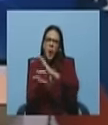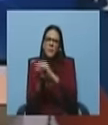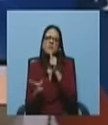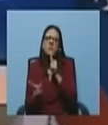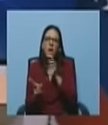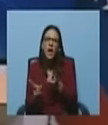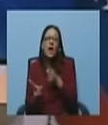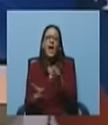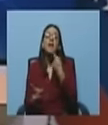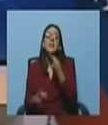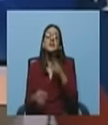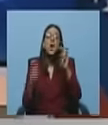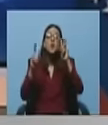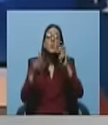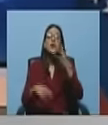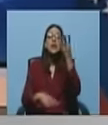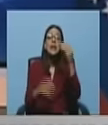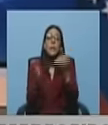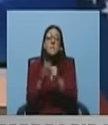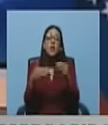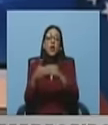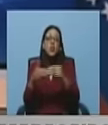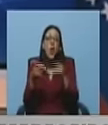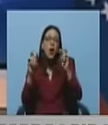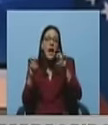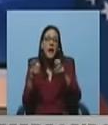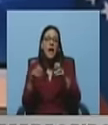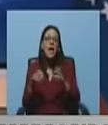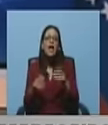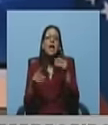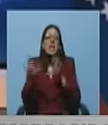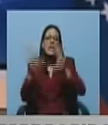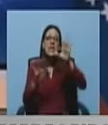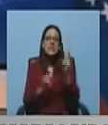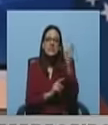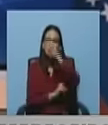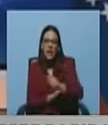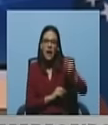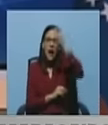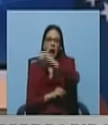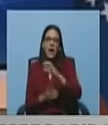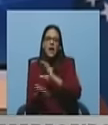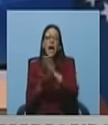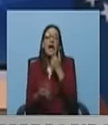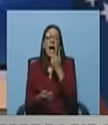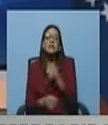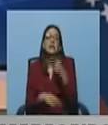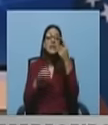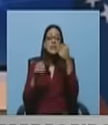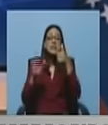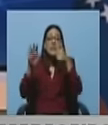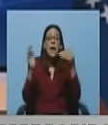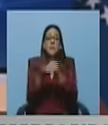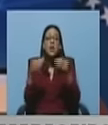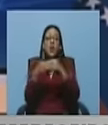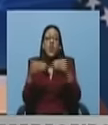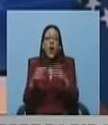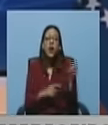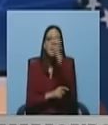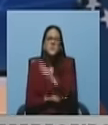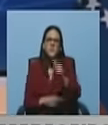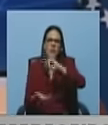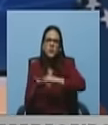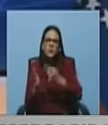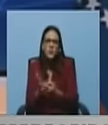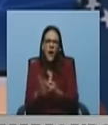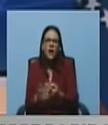Él dice que son 3.000 dólares quincenal. Estamos hablando de 6.000 dólares mensuales. Bueno, en